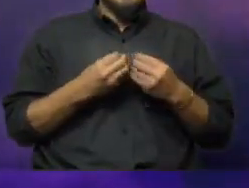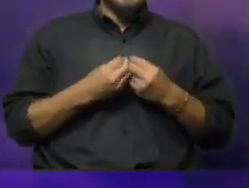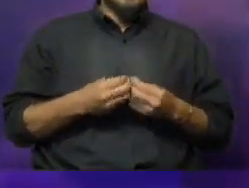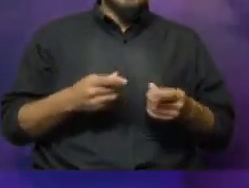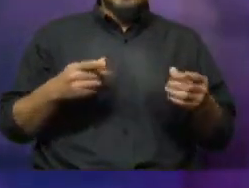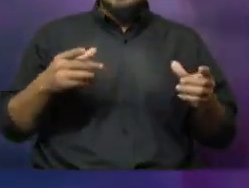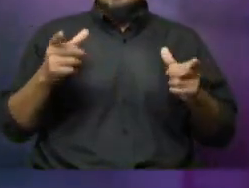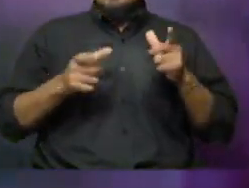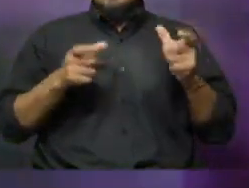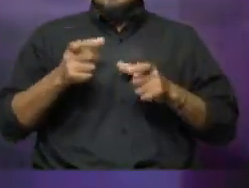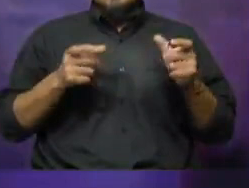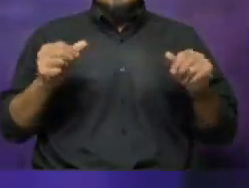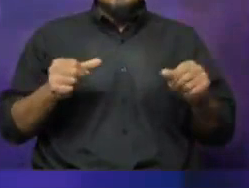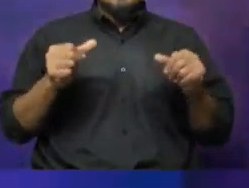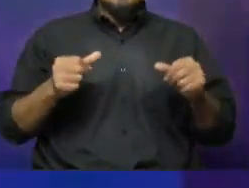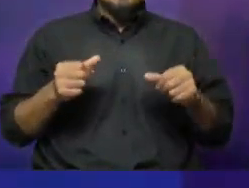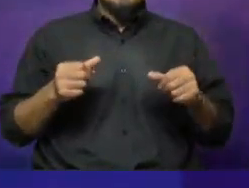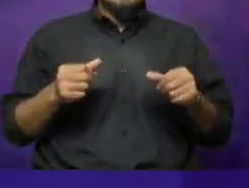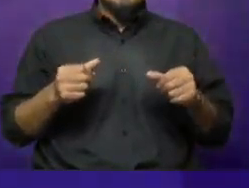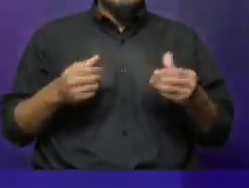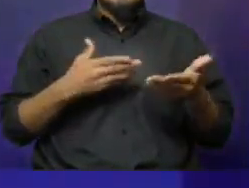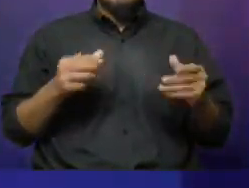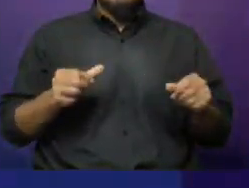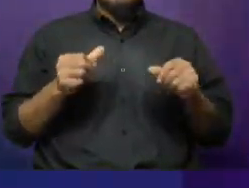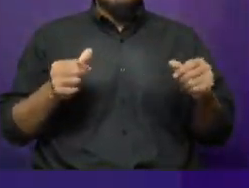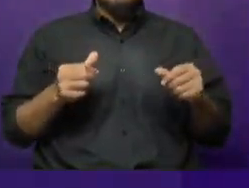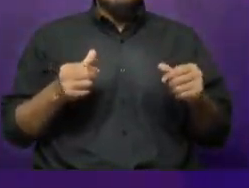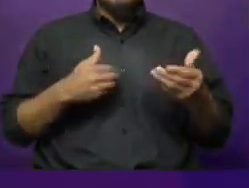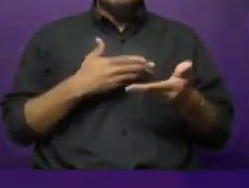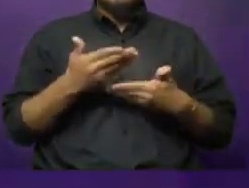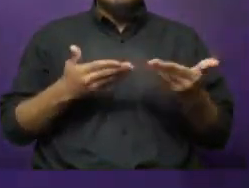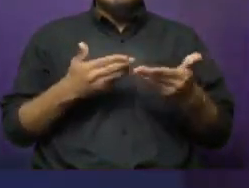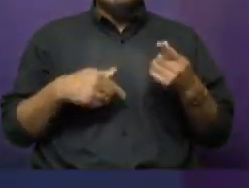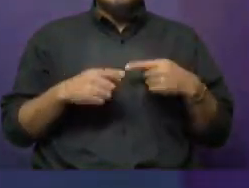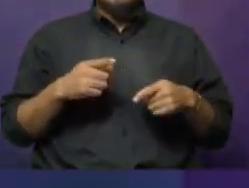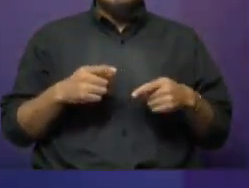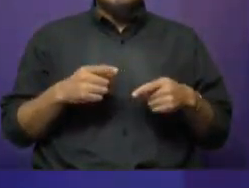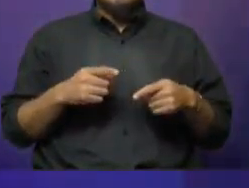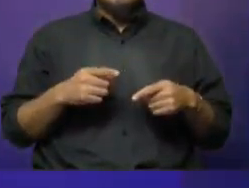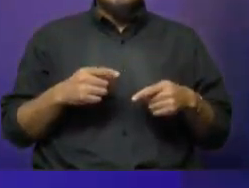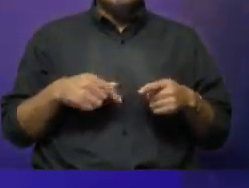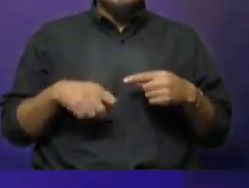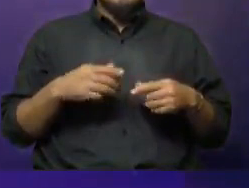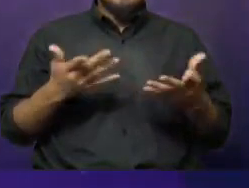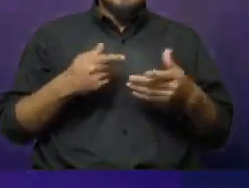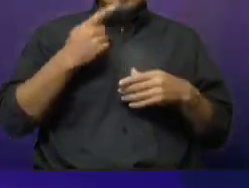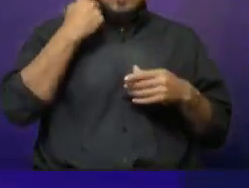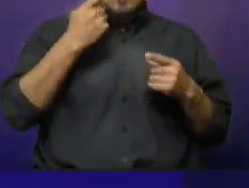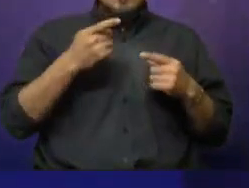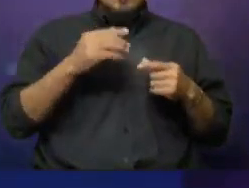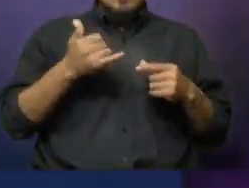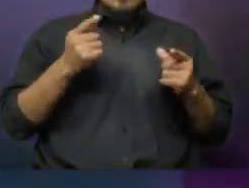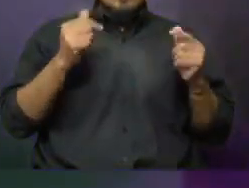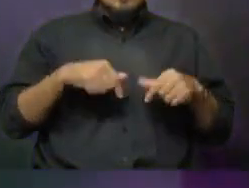y en un momento empezó a pasar que hacíamos más canciones de las que podíamos tomar con la banda, ¿no? Claro. Y vas a ver que creo que ya vino